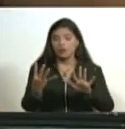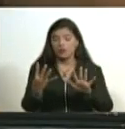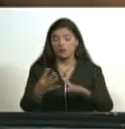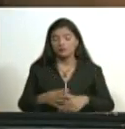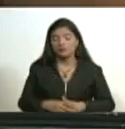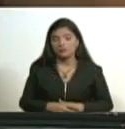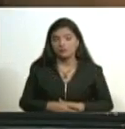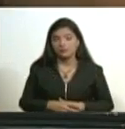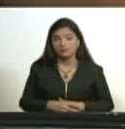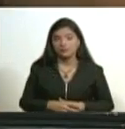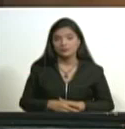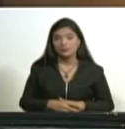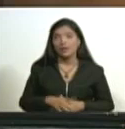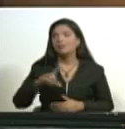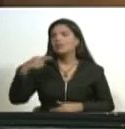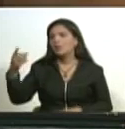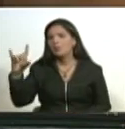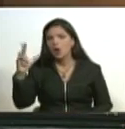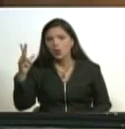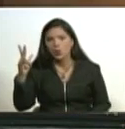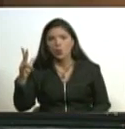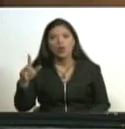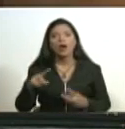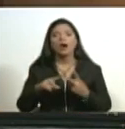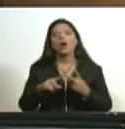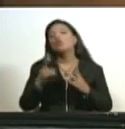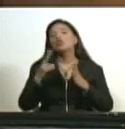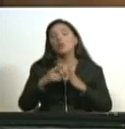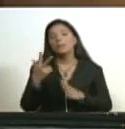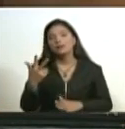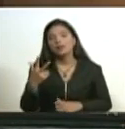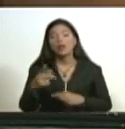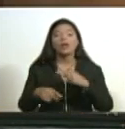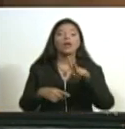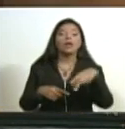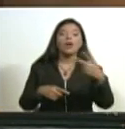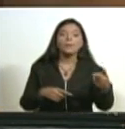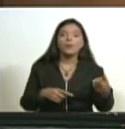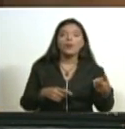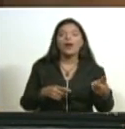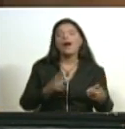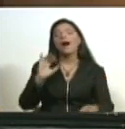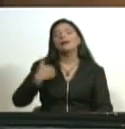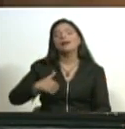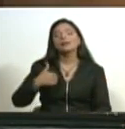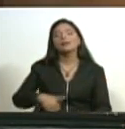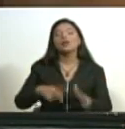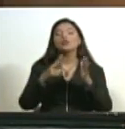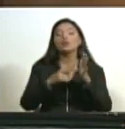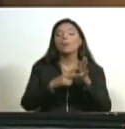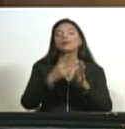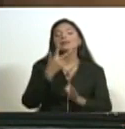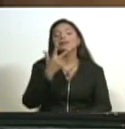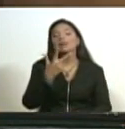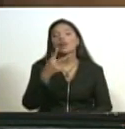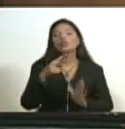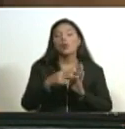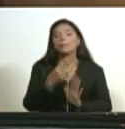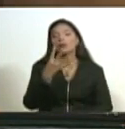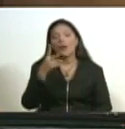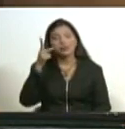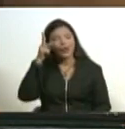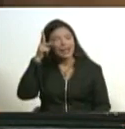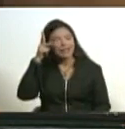1999, la llegada de Lula 2003, la llegada de Kirchner 2003-2004, la llegada del Frente